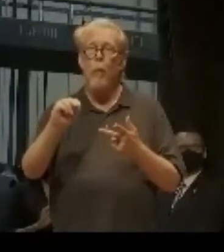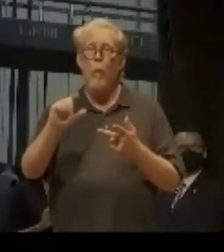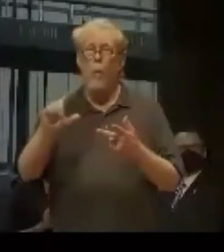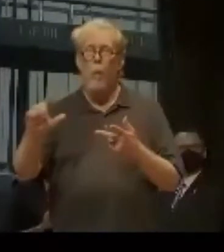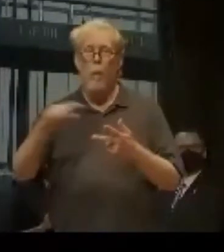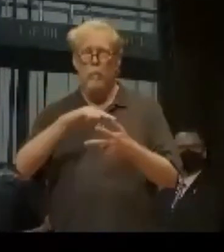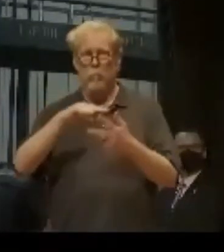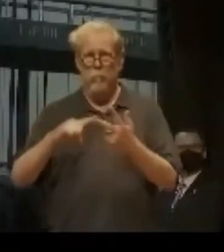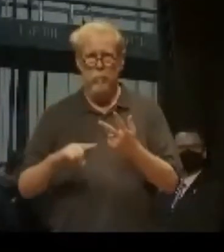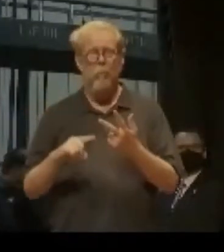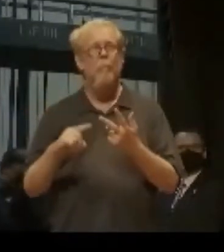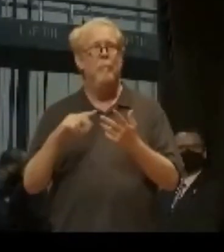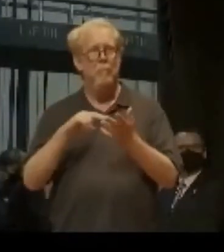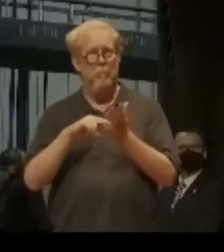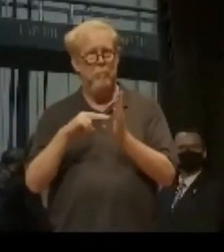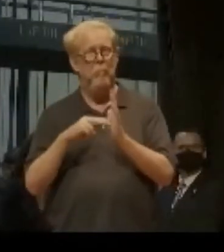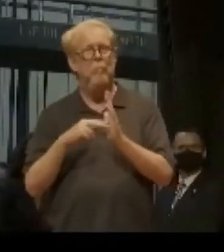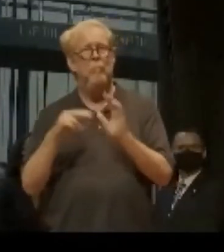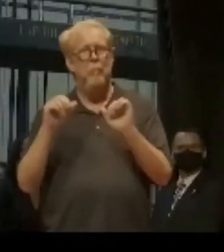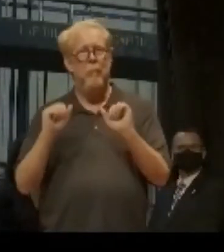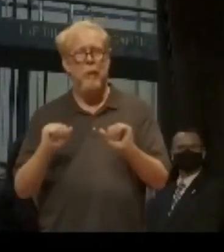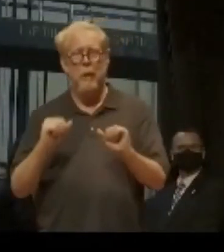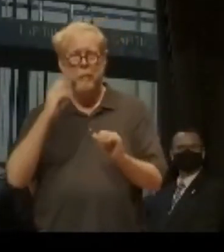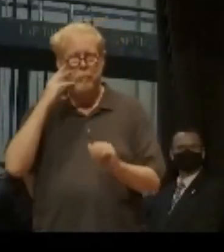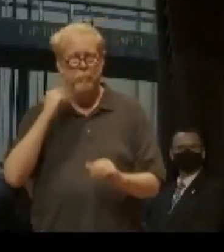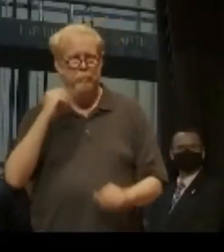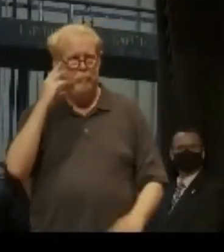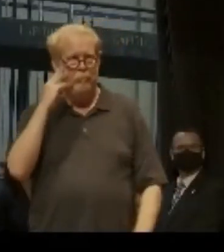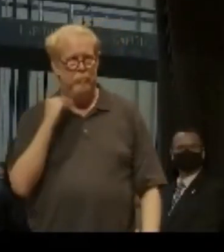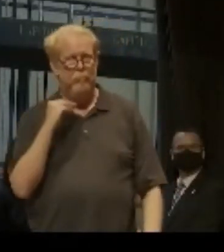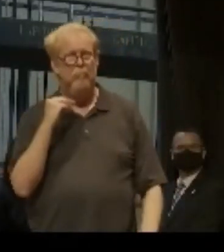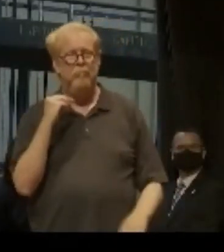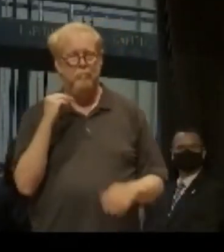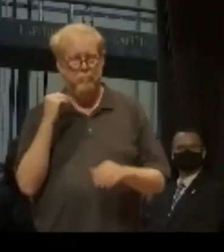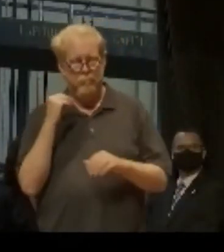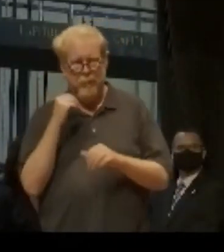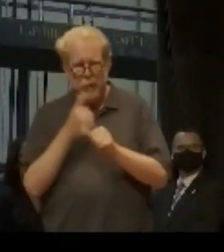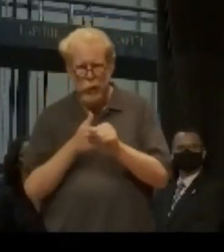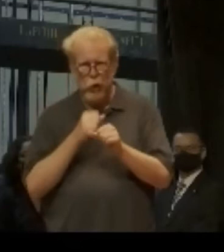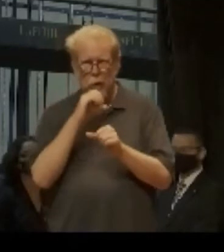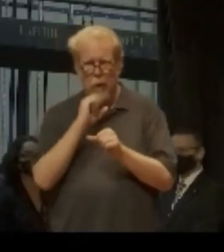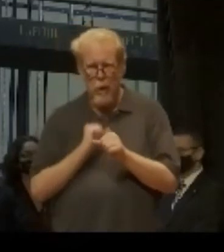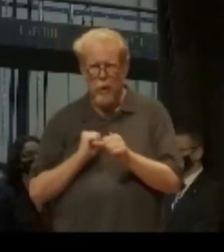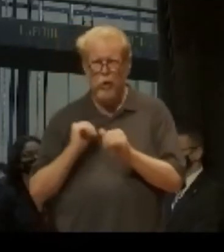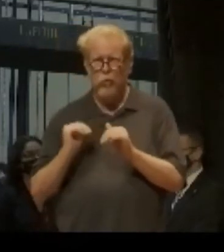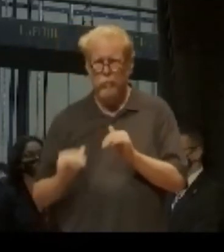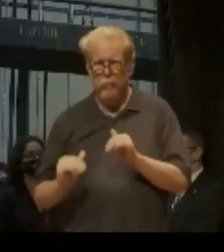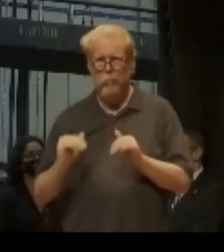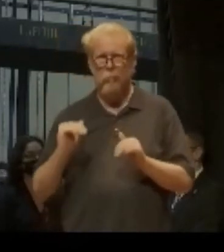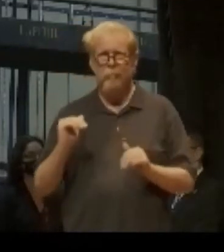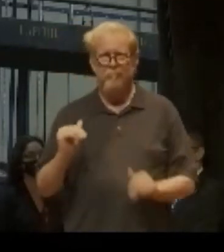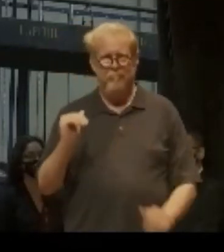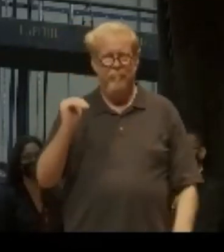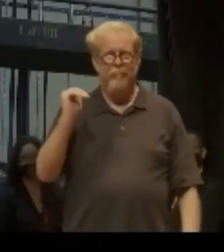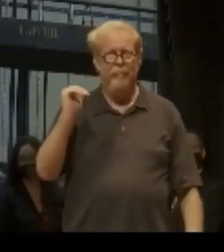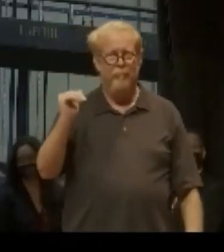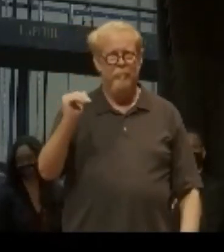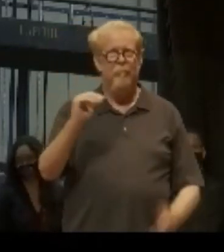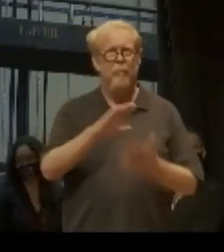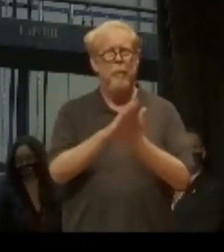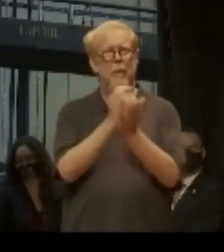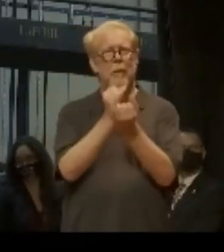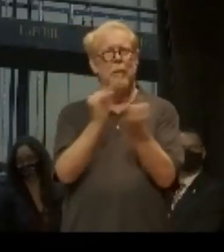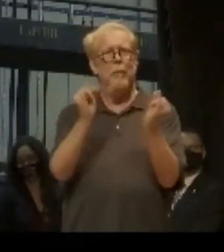Bristol. Aquí los estudiantes pueden experimentar IB en cualquier edad, preparándolos para ser